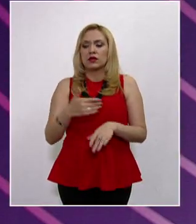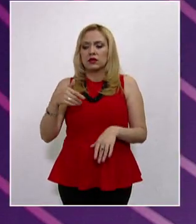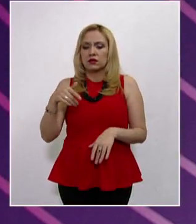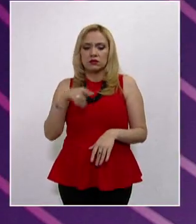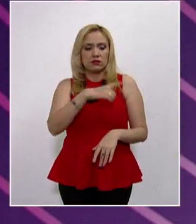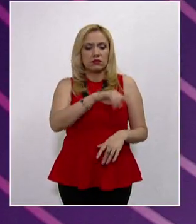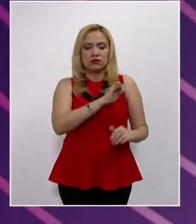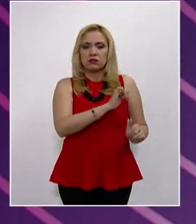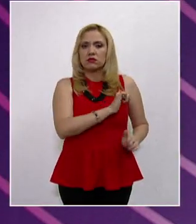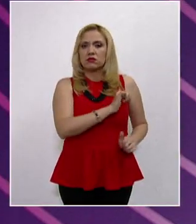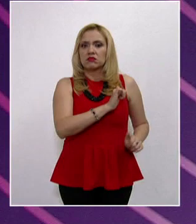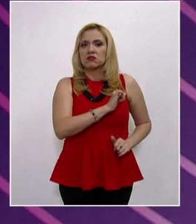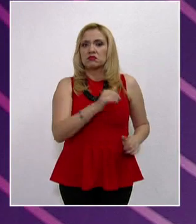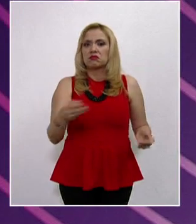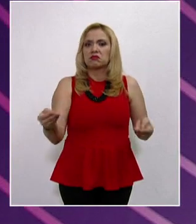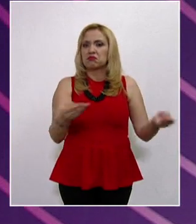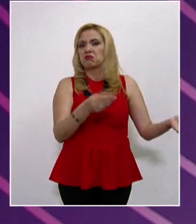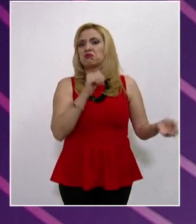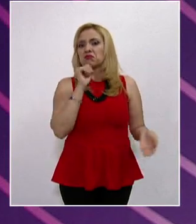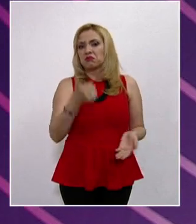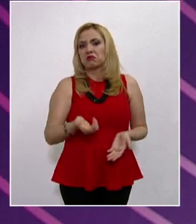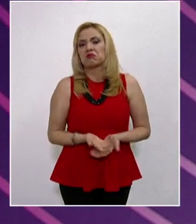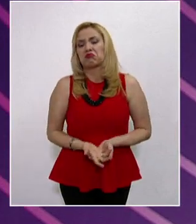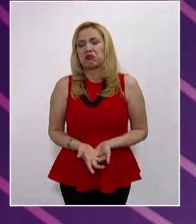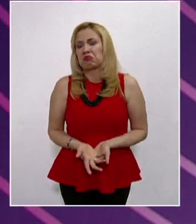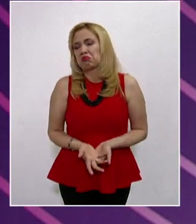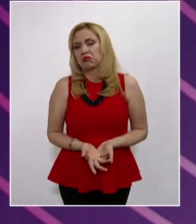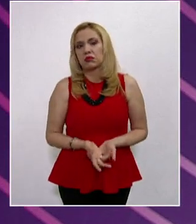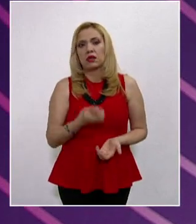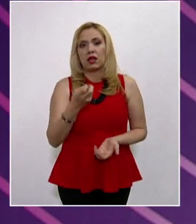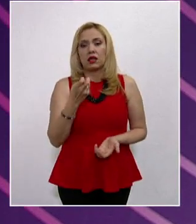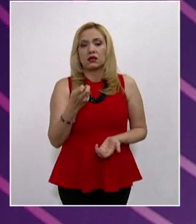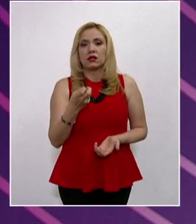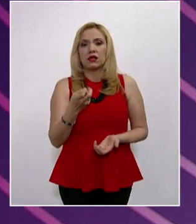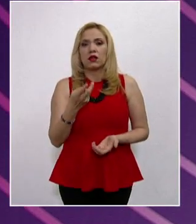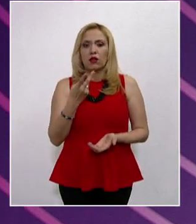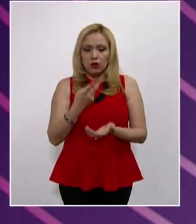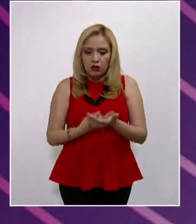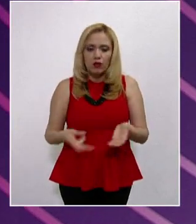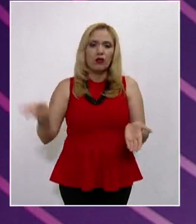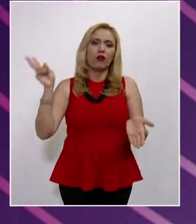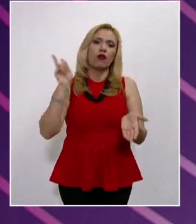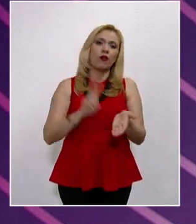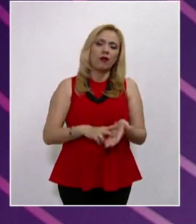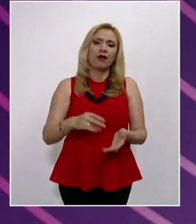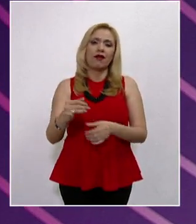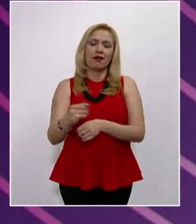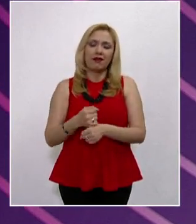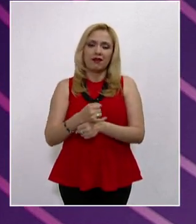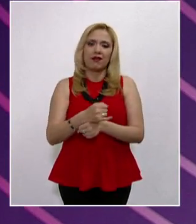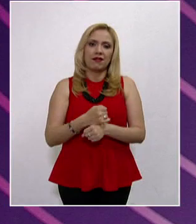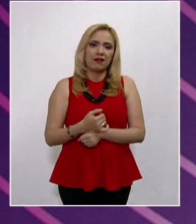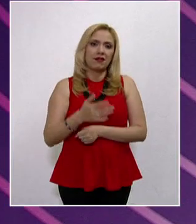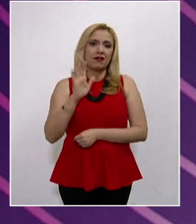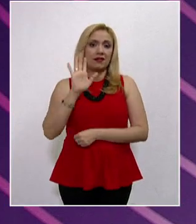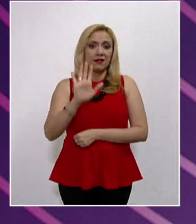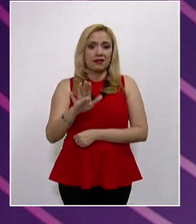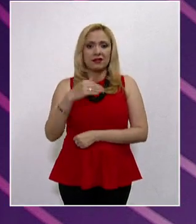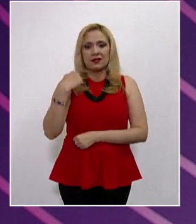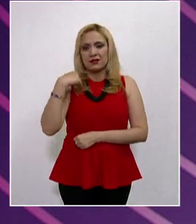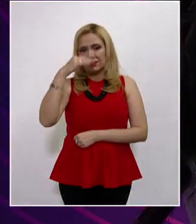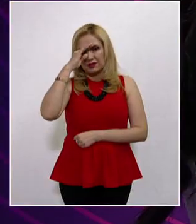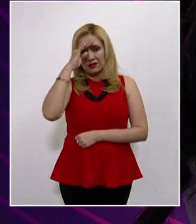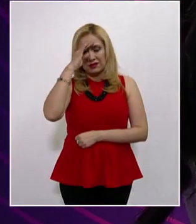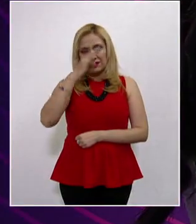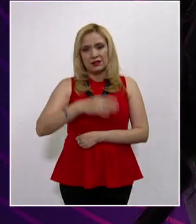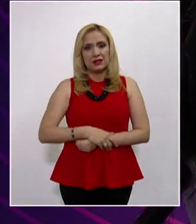militares. No obstante, esto puede llevar a esta duplicidad que se refleja en el tema de las dobles investigaciones. Entonces hacemos una distinción, me parece un